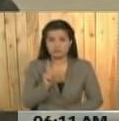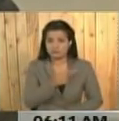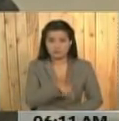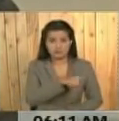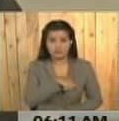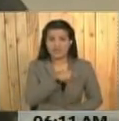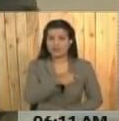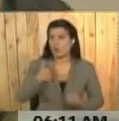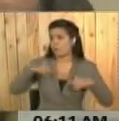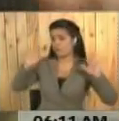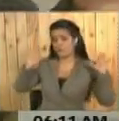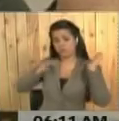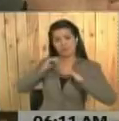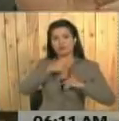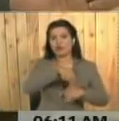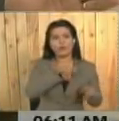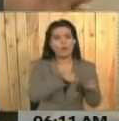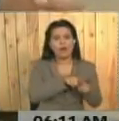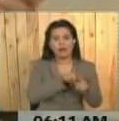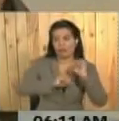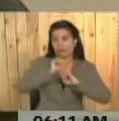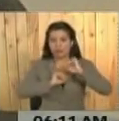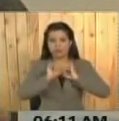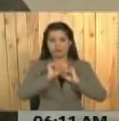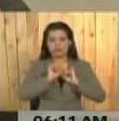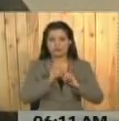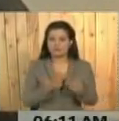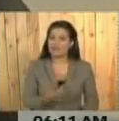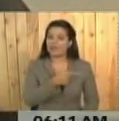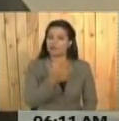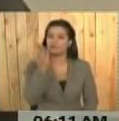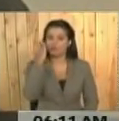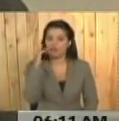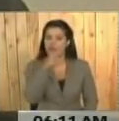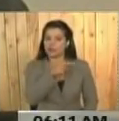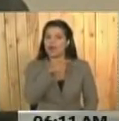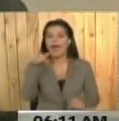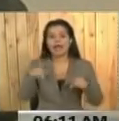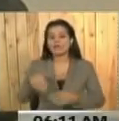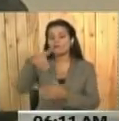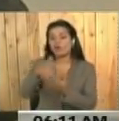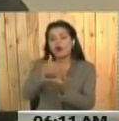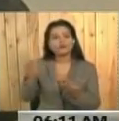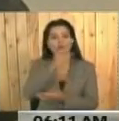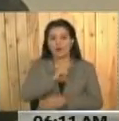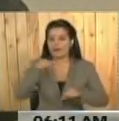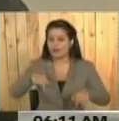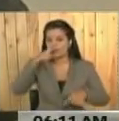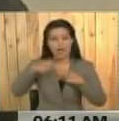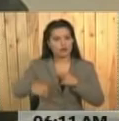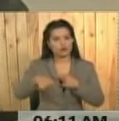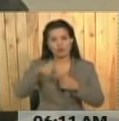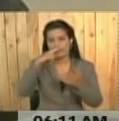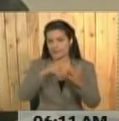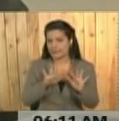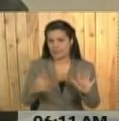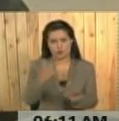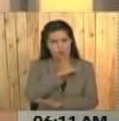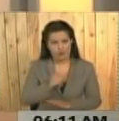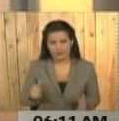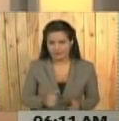salvarse ellos y lo que haya pasado no importa Sabiendo ellos que aquí no va a haber referendo revocatorio en el año 2016